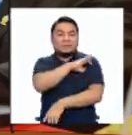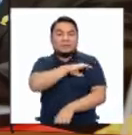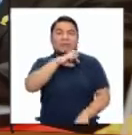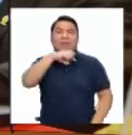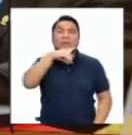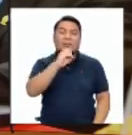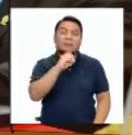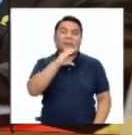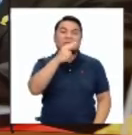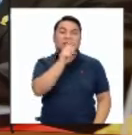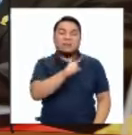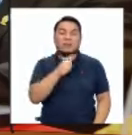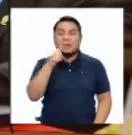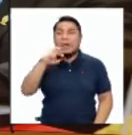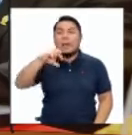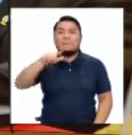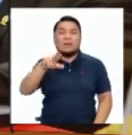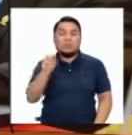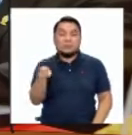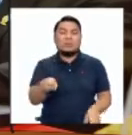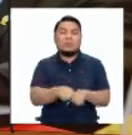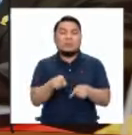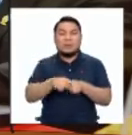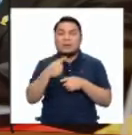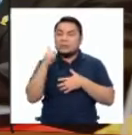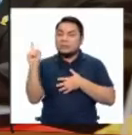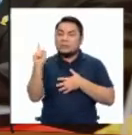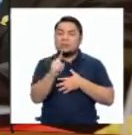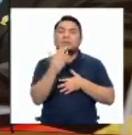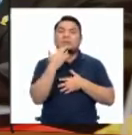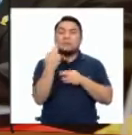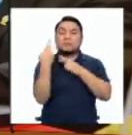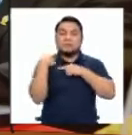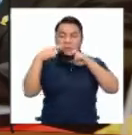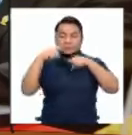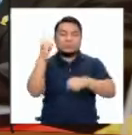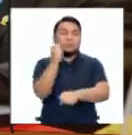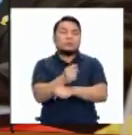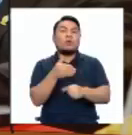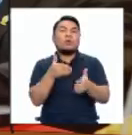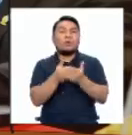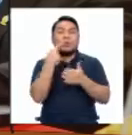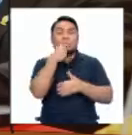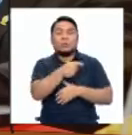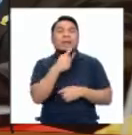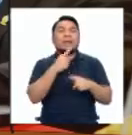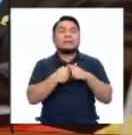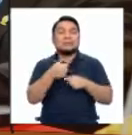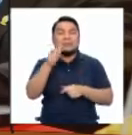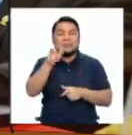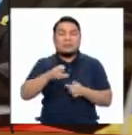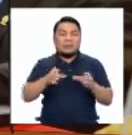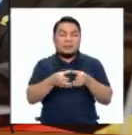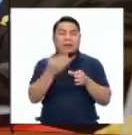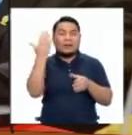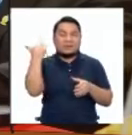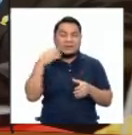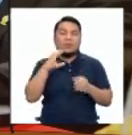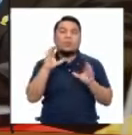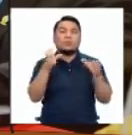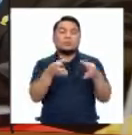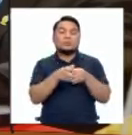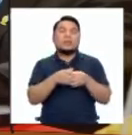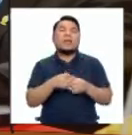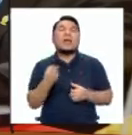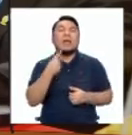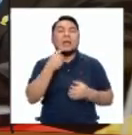Pedro Chávarri y Pablo Sánchez. También se designó a quienes revisarán las denuncias contra exmiembros del desactivado Consejo Nacional